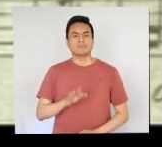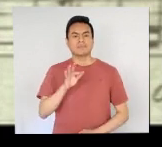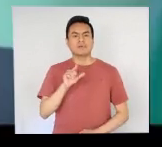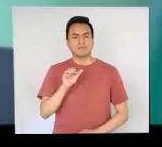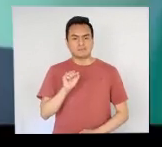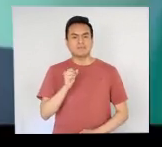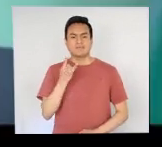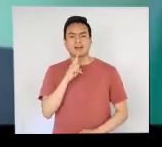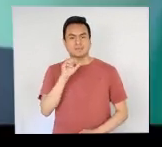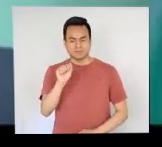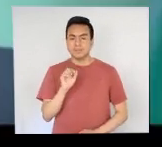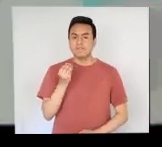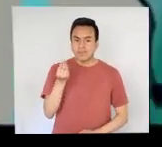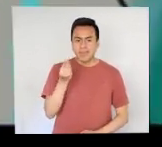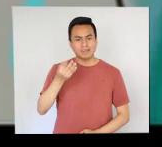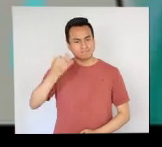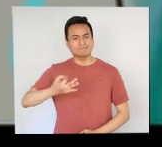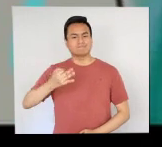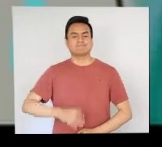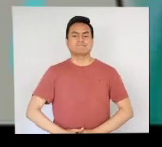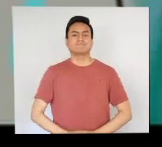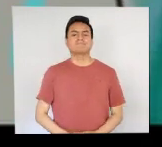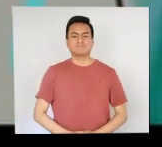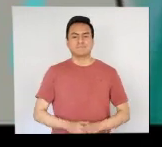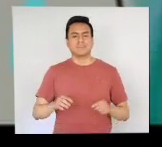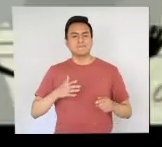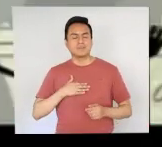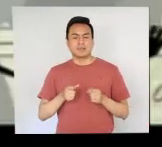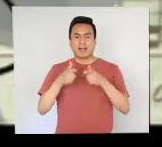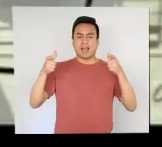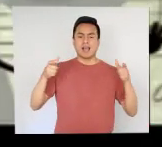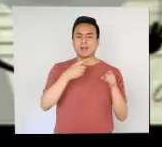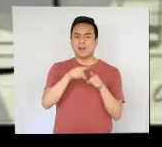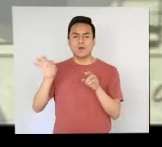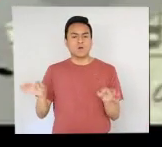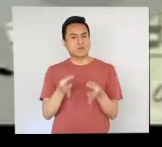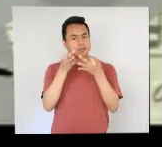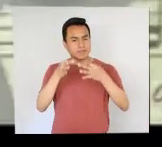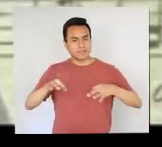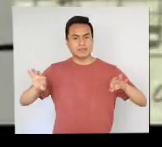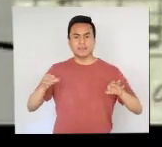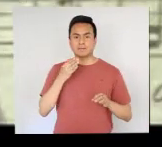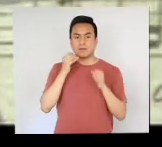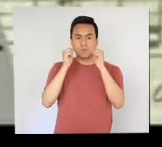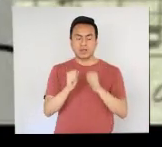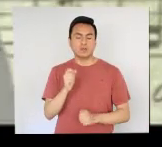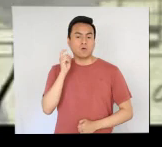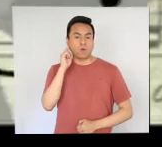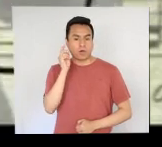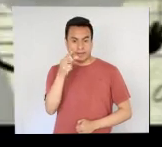La flauta. ¡Bien, es una flauta! En mi gran orquesta también